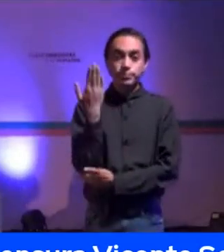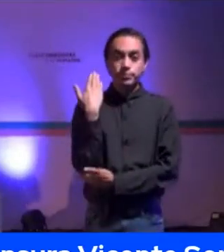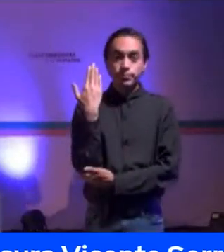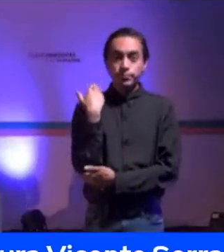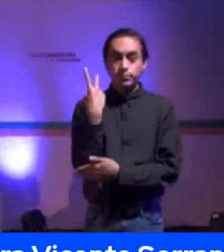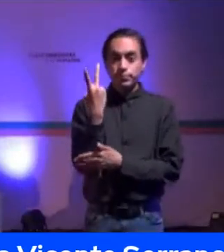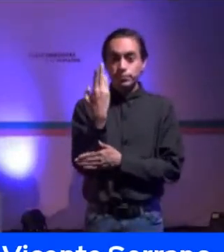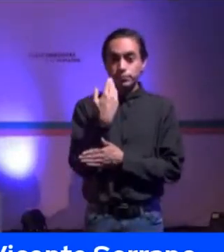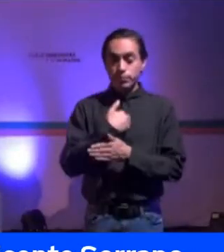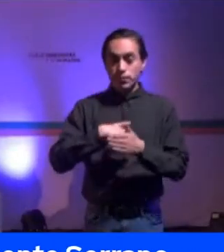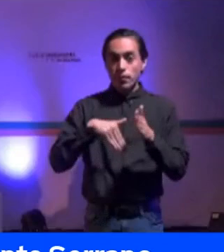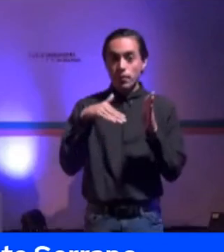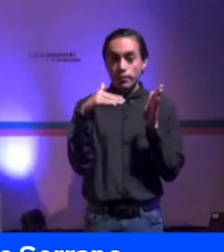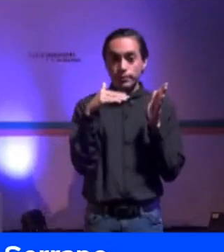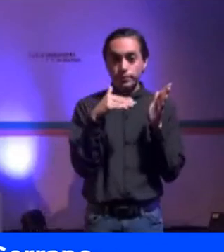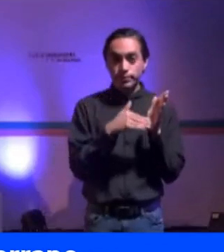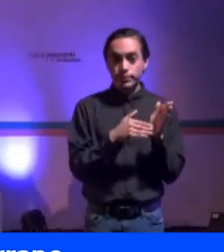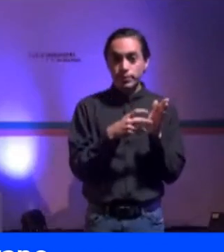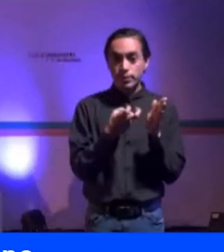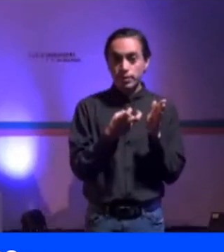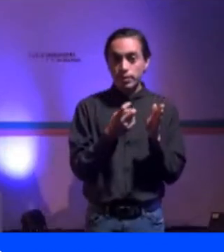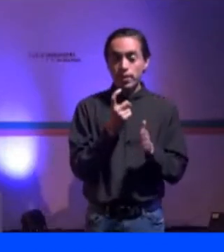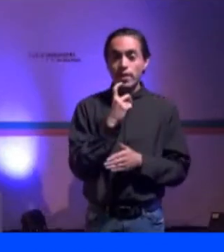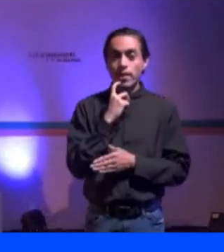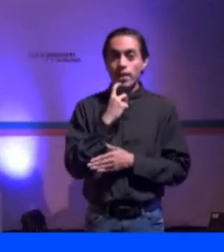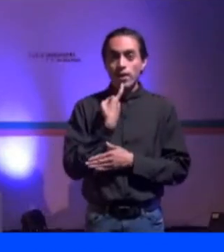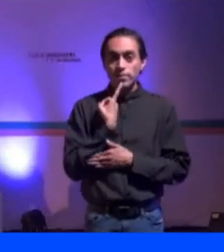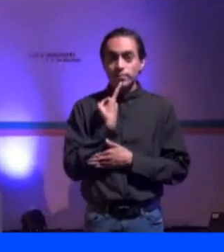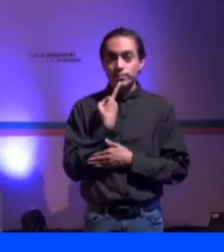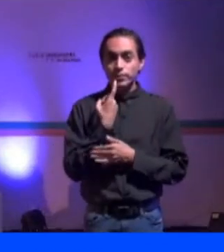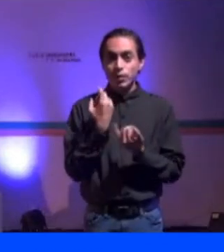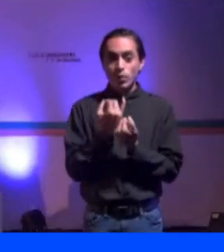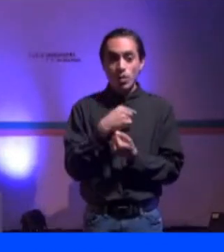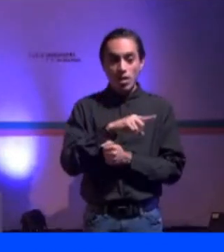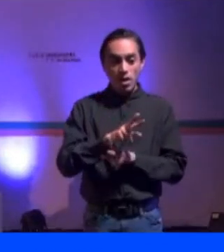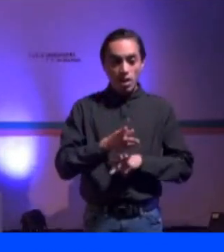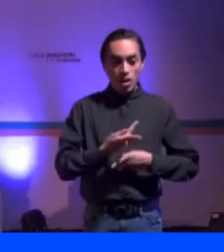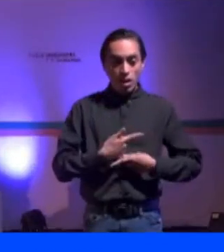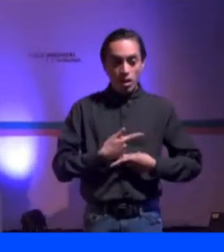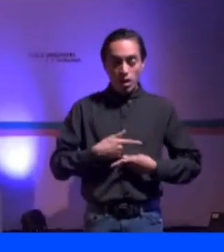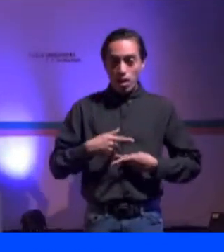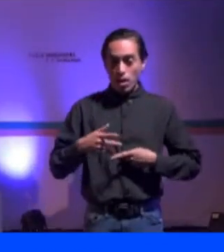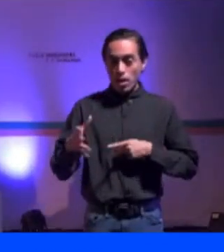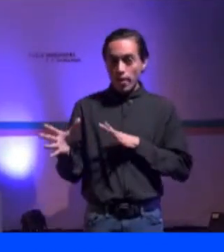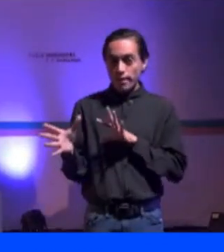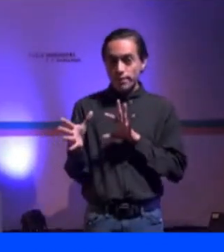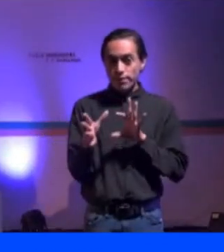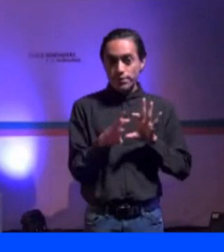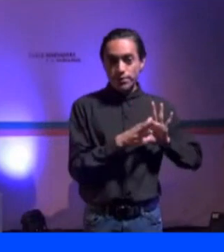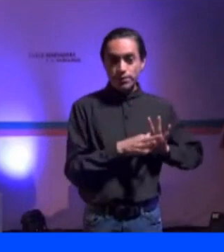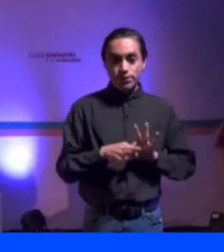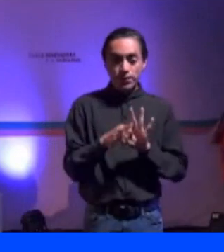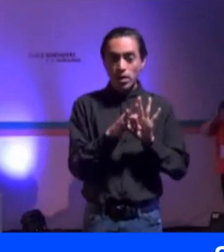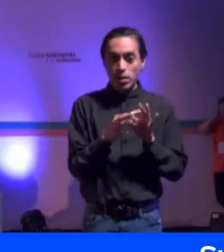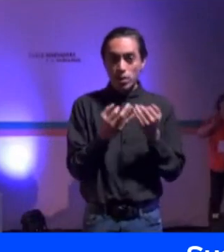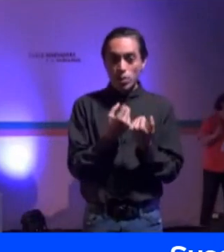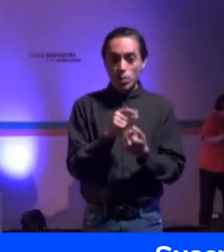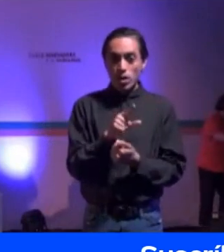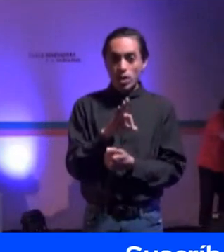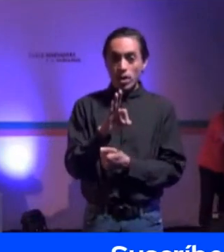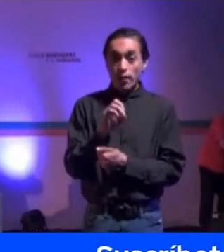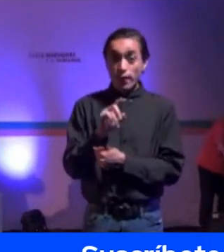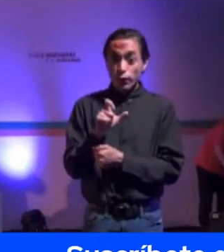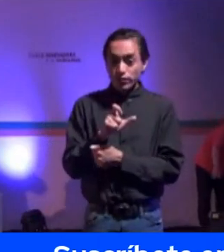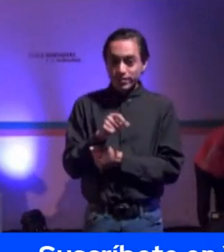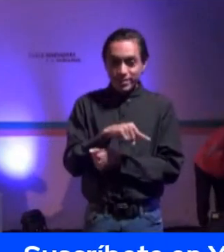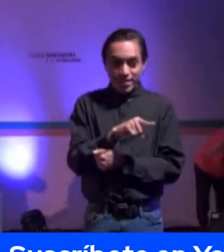Desde el año 2000, Andrés Manuel López Obrador ha marcado la agenda. Le ganó la agenda a Vicente Fox. Gracias